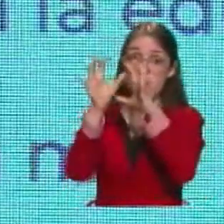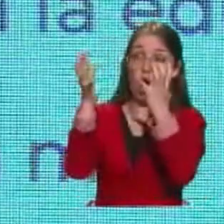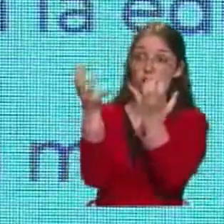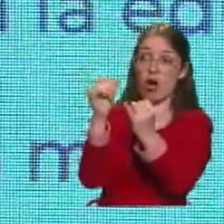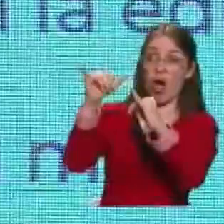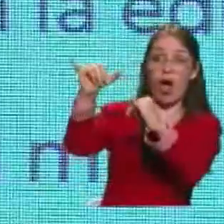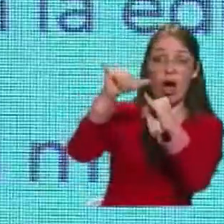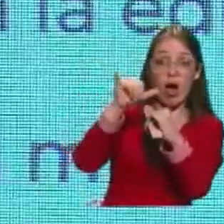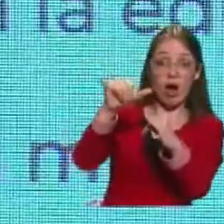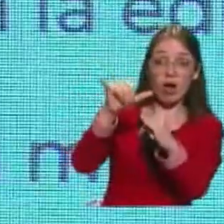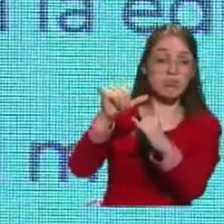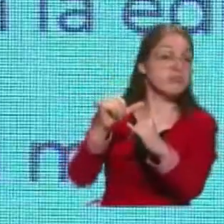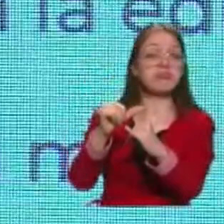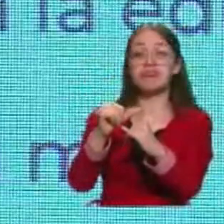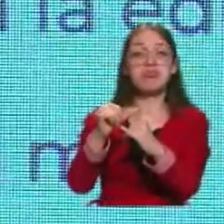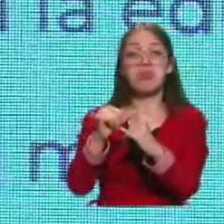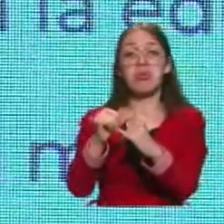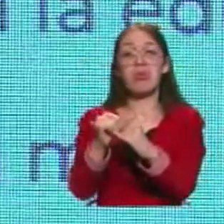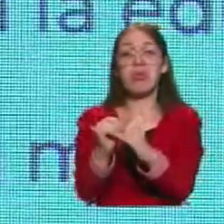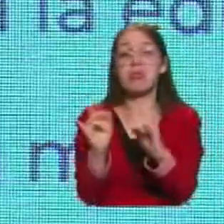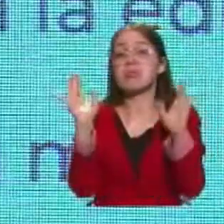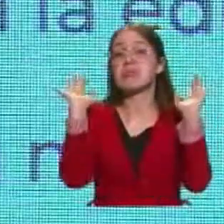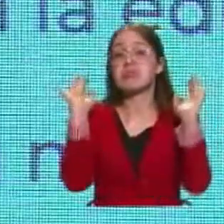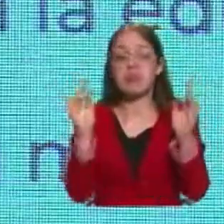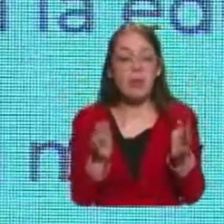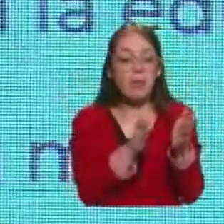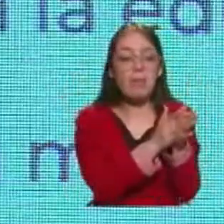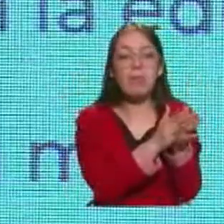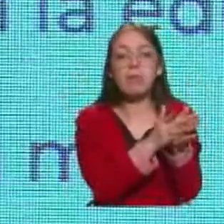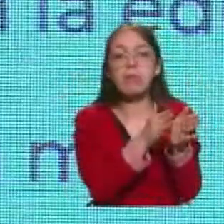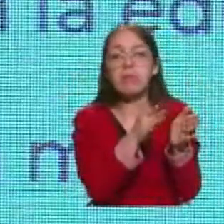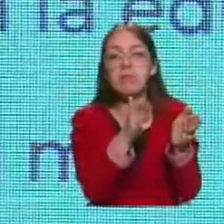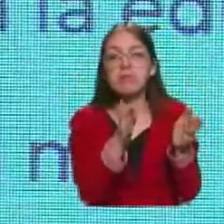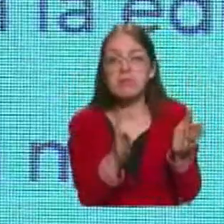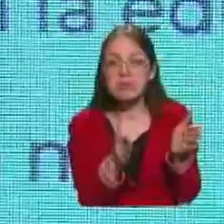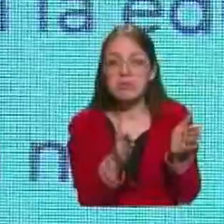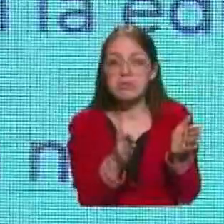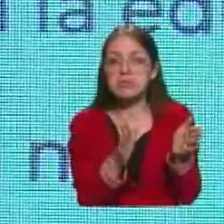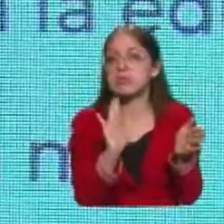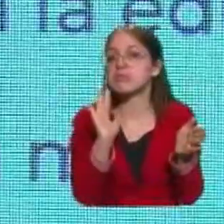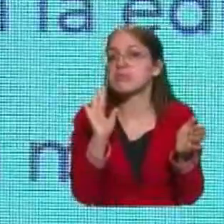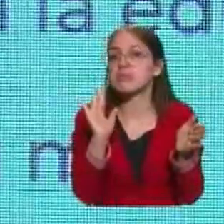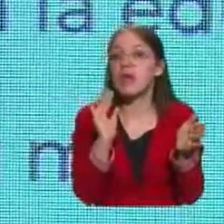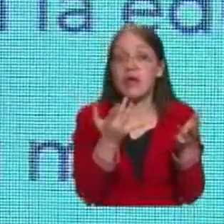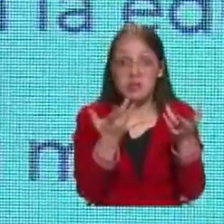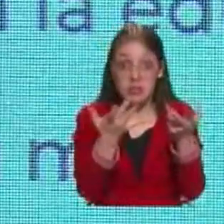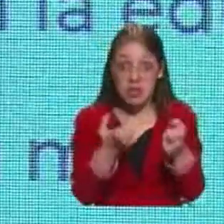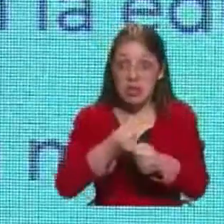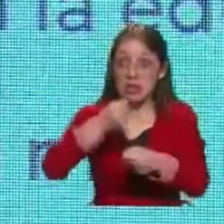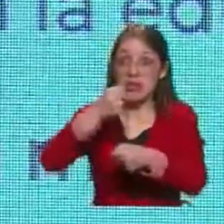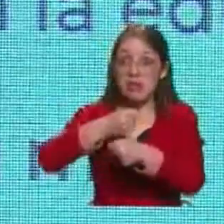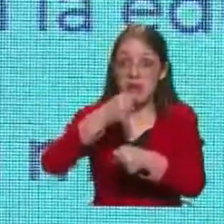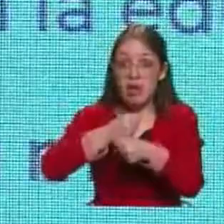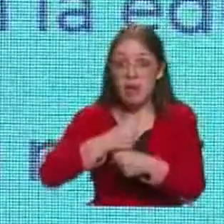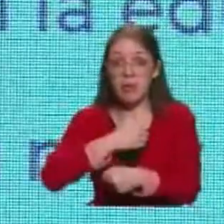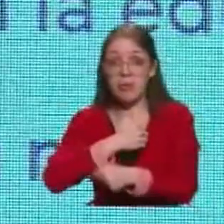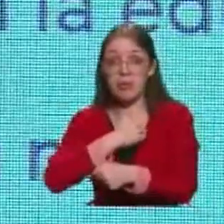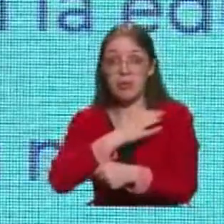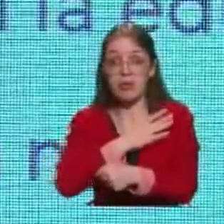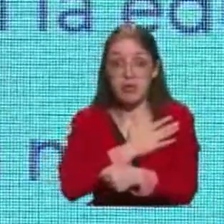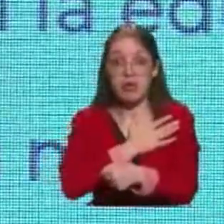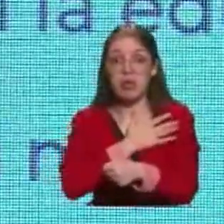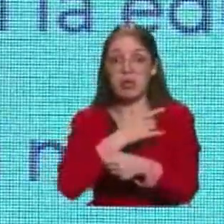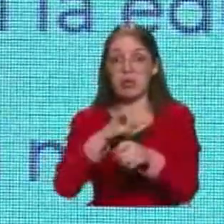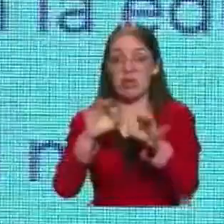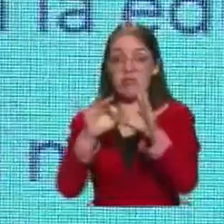o muy de la mano a un periodo para generar ingresos familiares o tener oportunidades laborales que no tienen